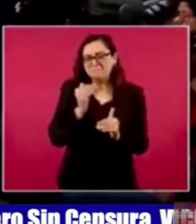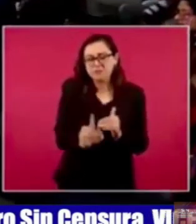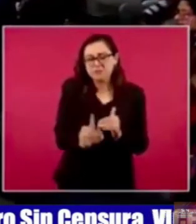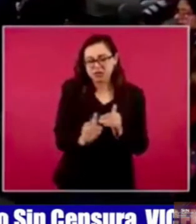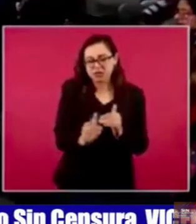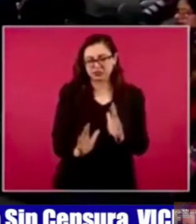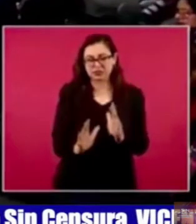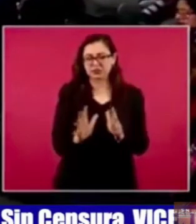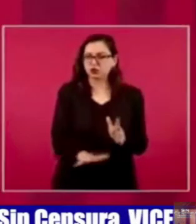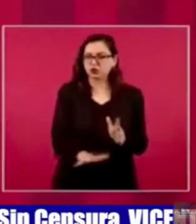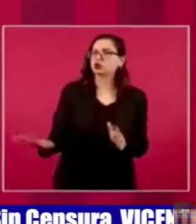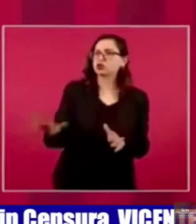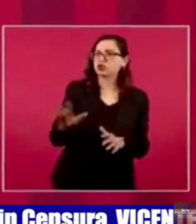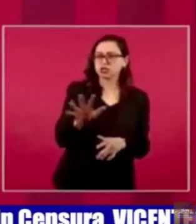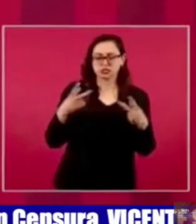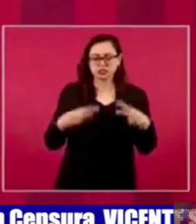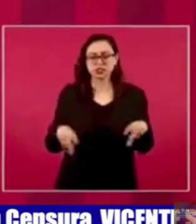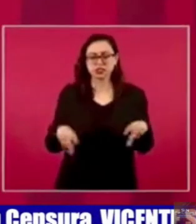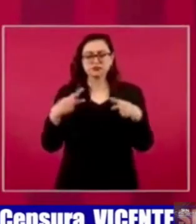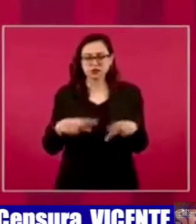en lo social,